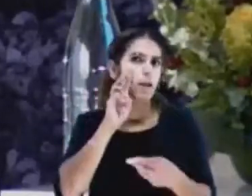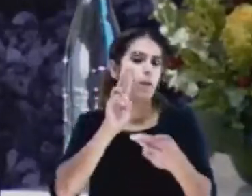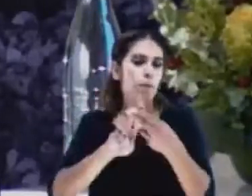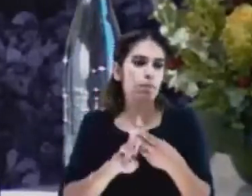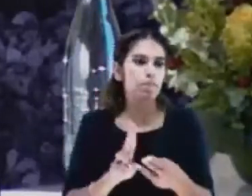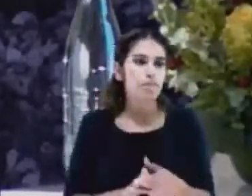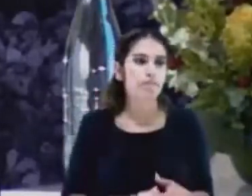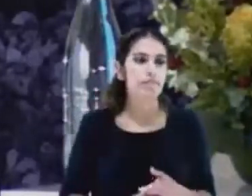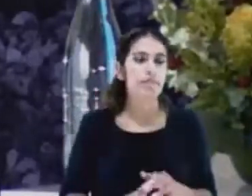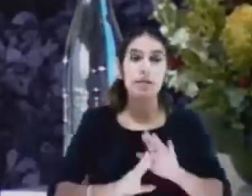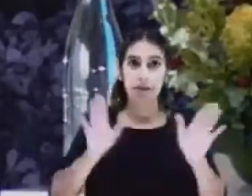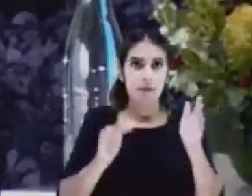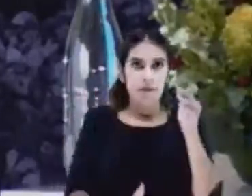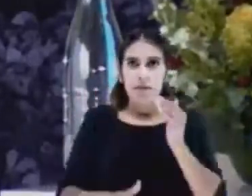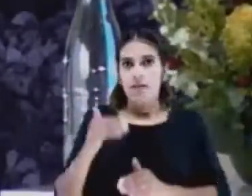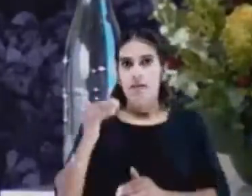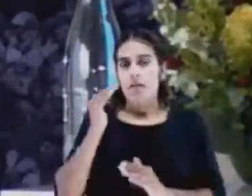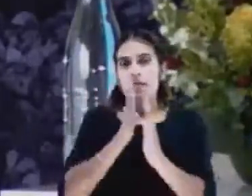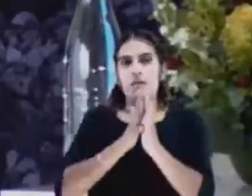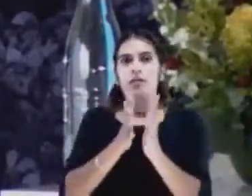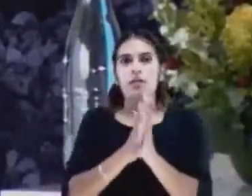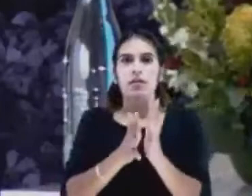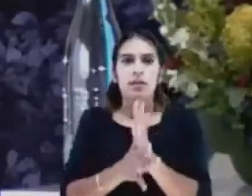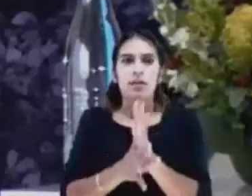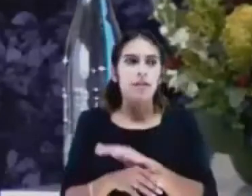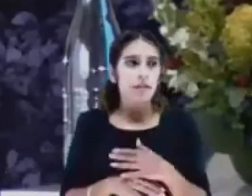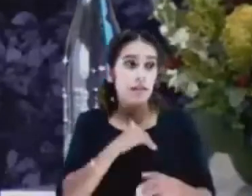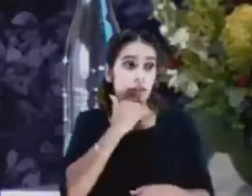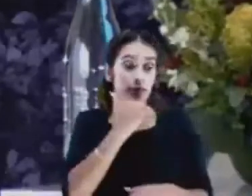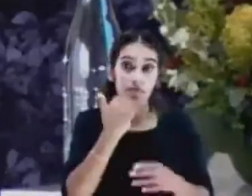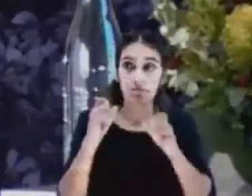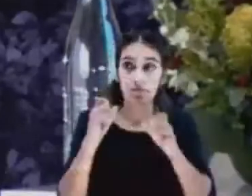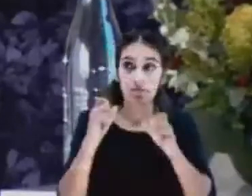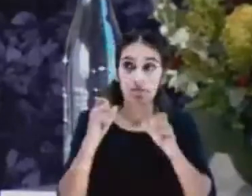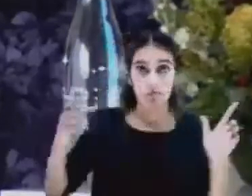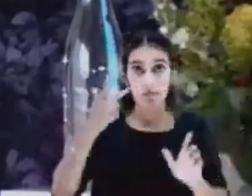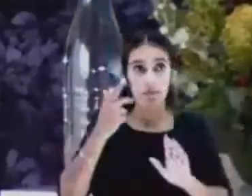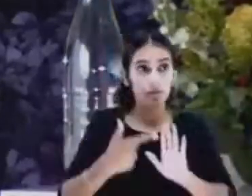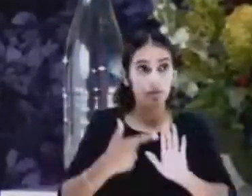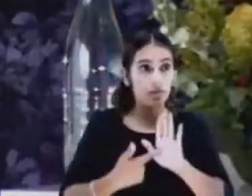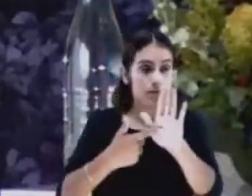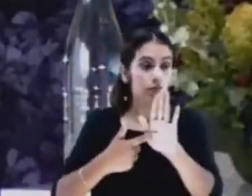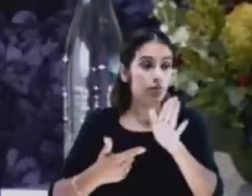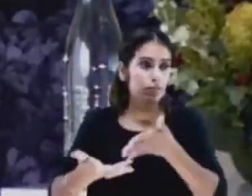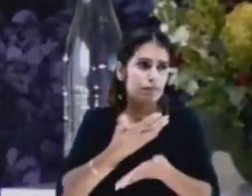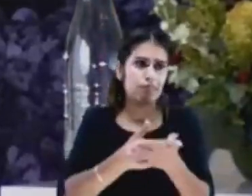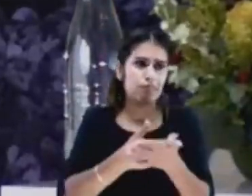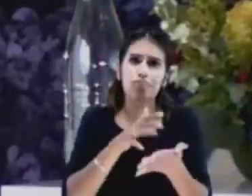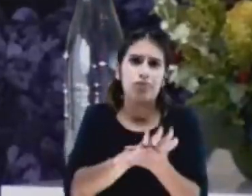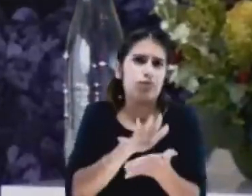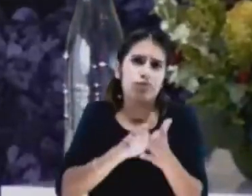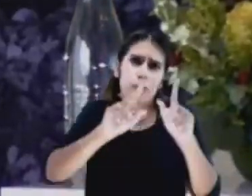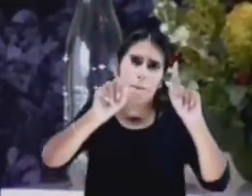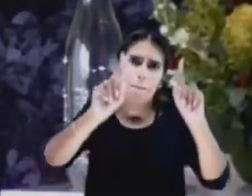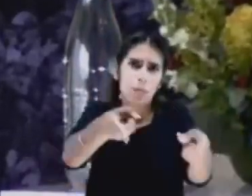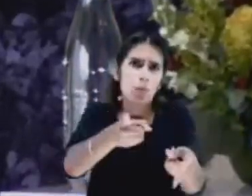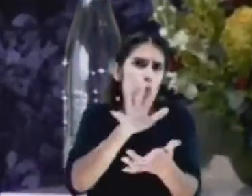en primer lugar yo no sé si tenemos ahí la presentación va a ser muy corta no se preocupen